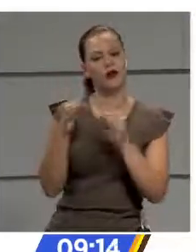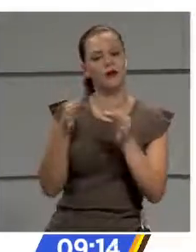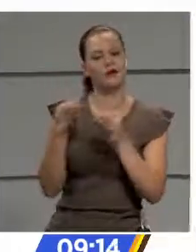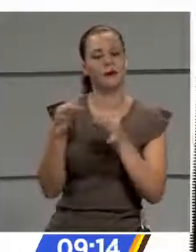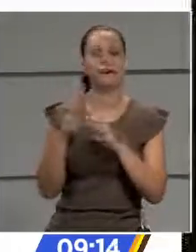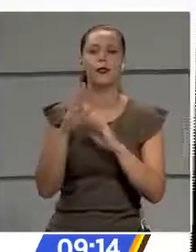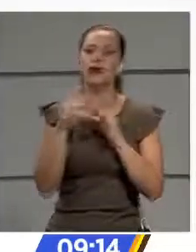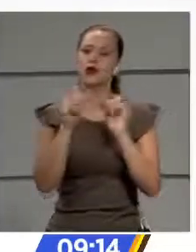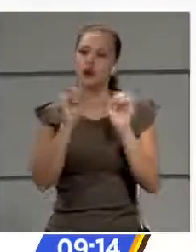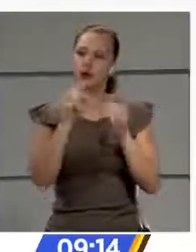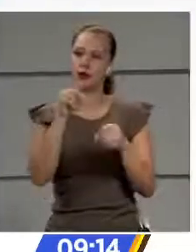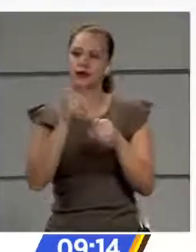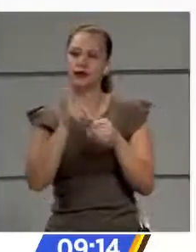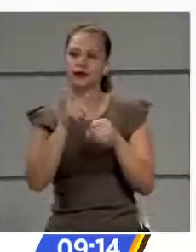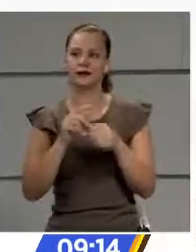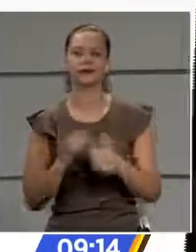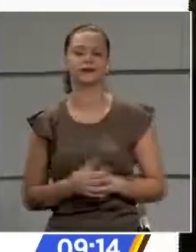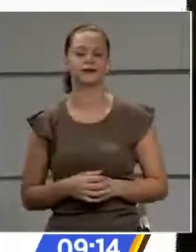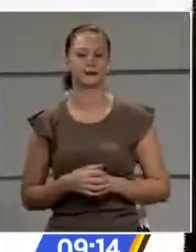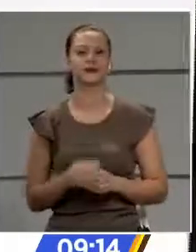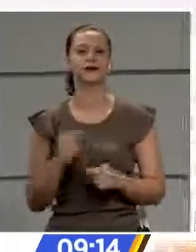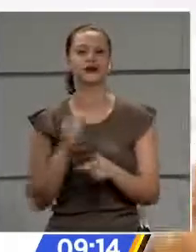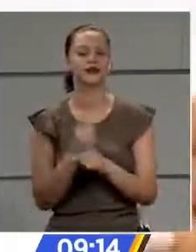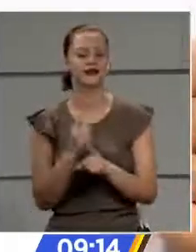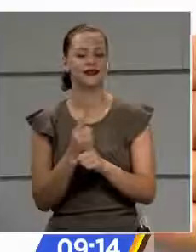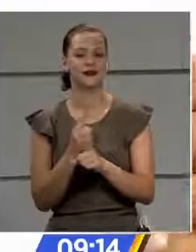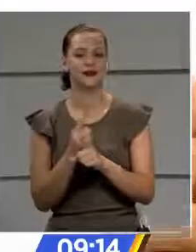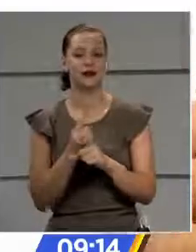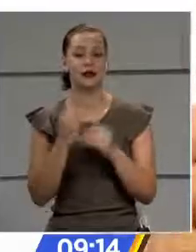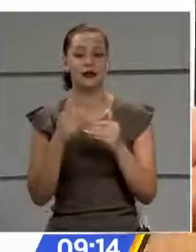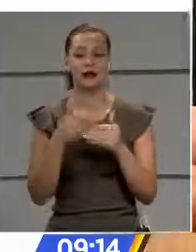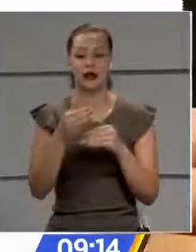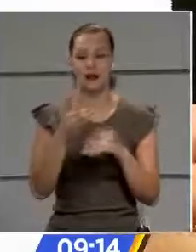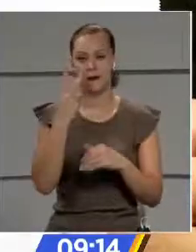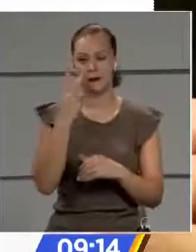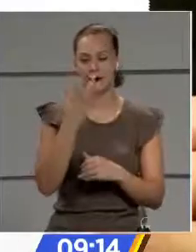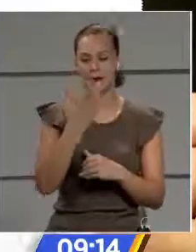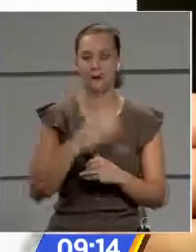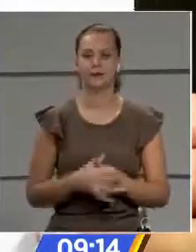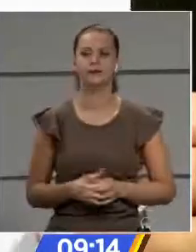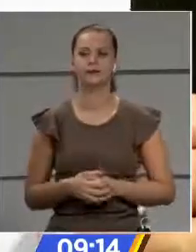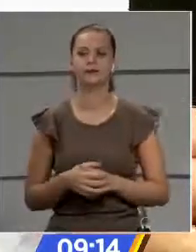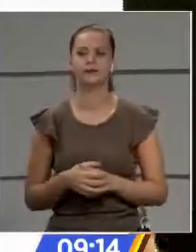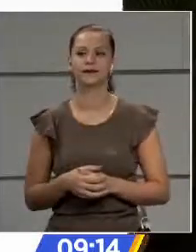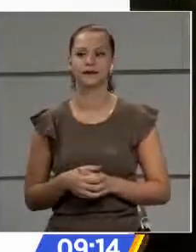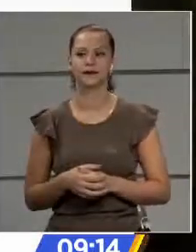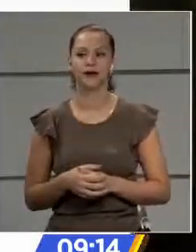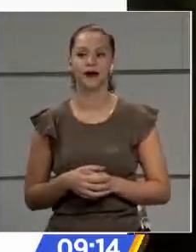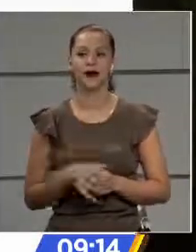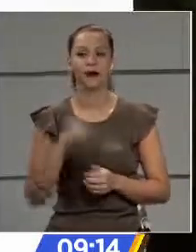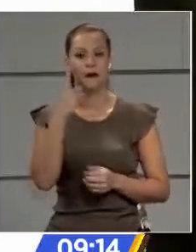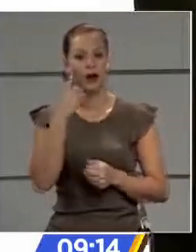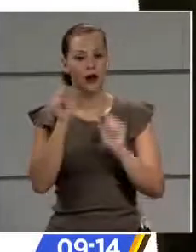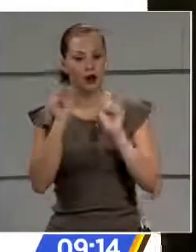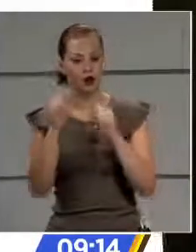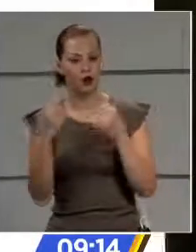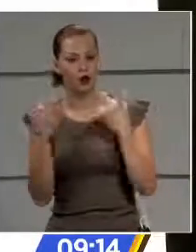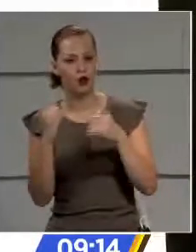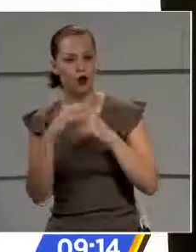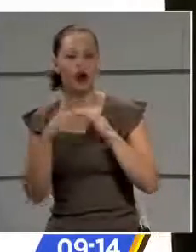que todos ahora participen. Para que todos podamos jugar, exactamente. Ya casi se los vamos a poner para que podamos jugar